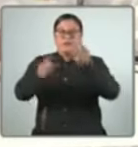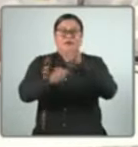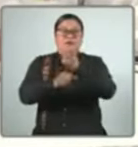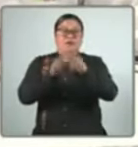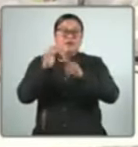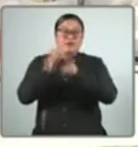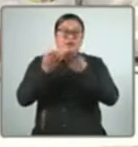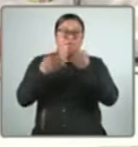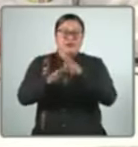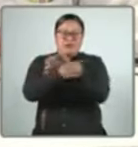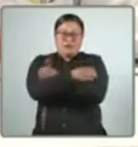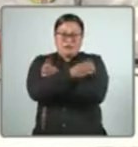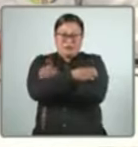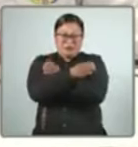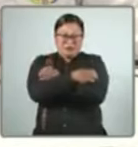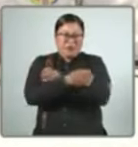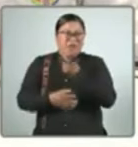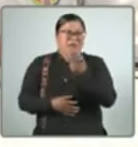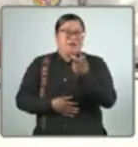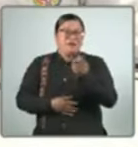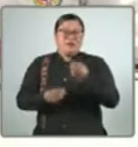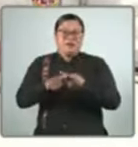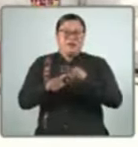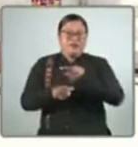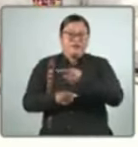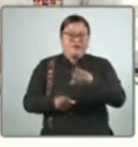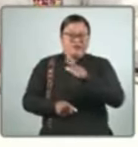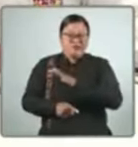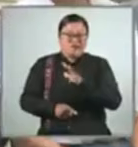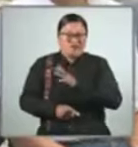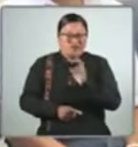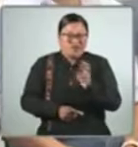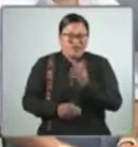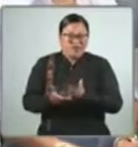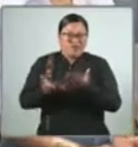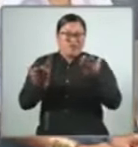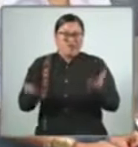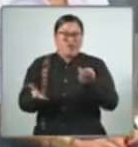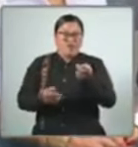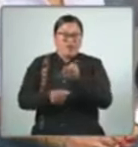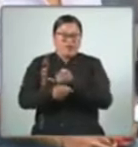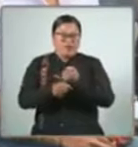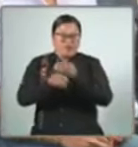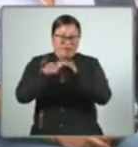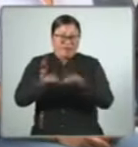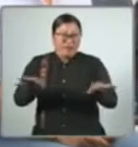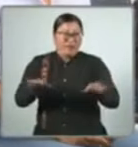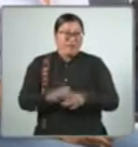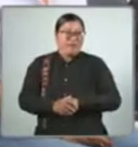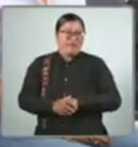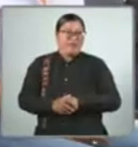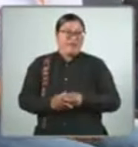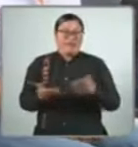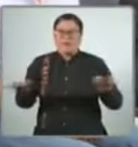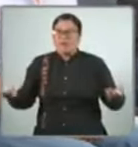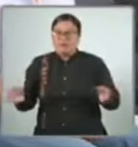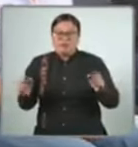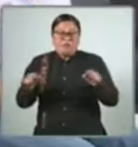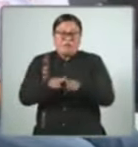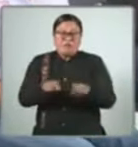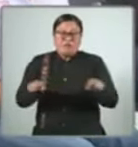el ámbito educativo? Porque quienes vieron esto ahorita, todo este informe, pues dicen, bueno, ¿y por qué entonces seguimos